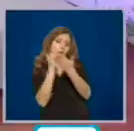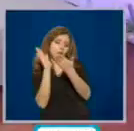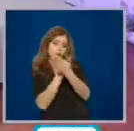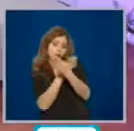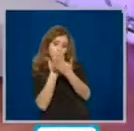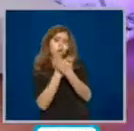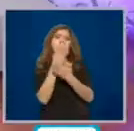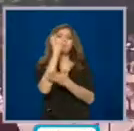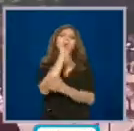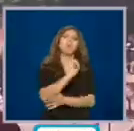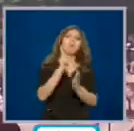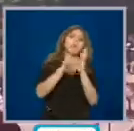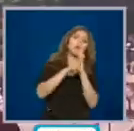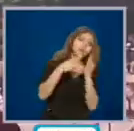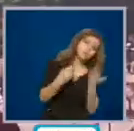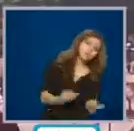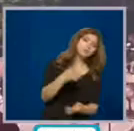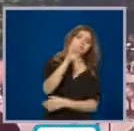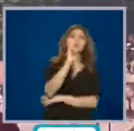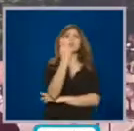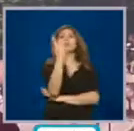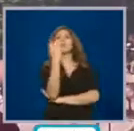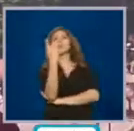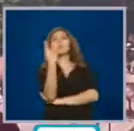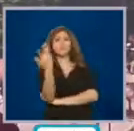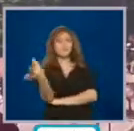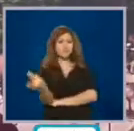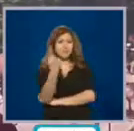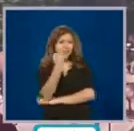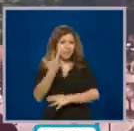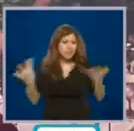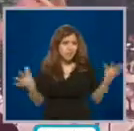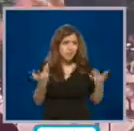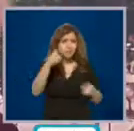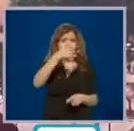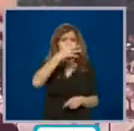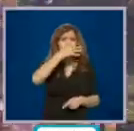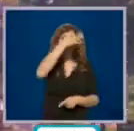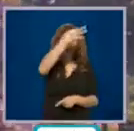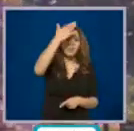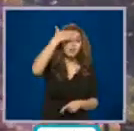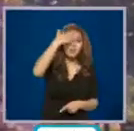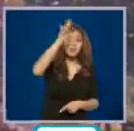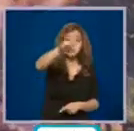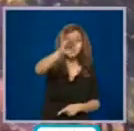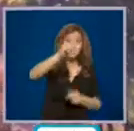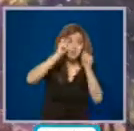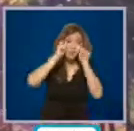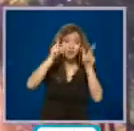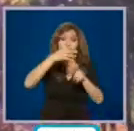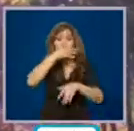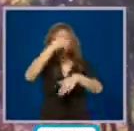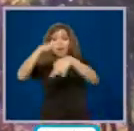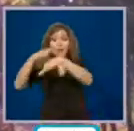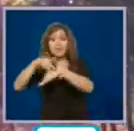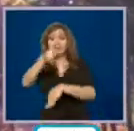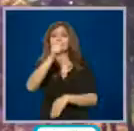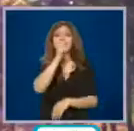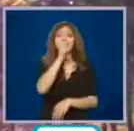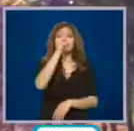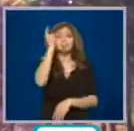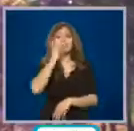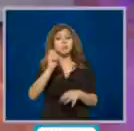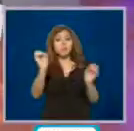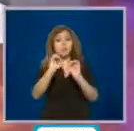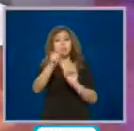el libro, la revista, tarea, prendo todo. la tele. No, no. ¿Qué estás haciendo? Mandándole el mensaje al cerebro de, avísales a todos que no. Que siempre